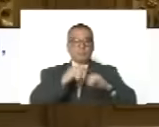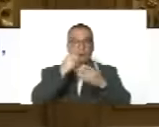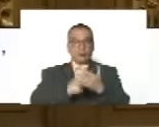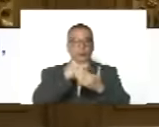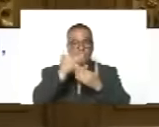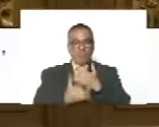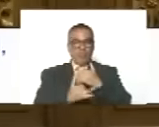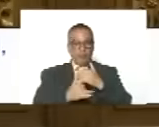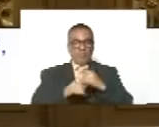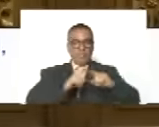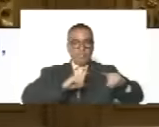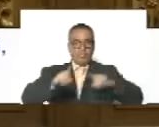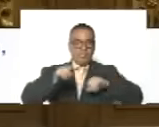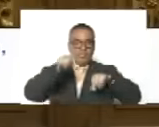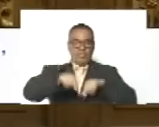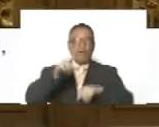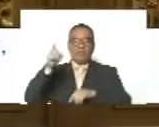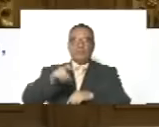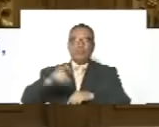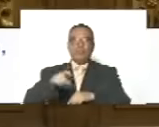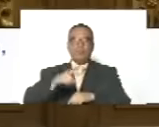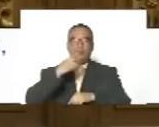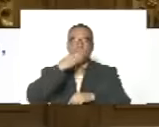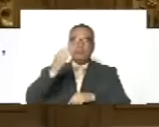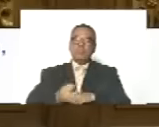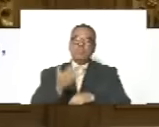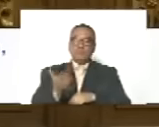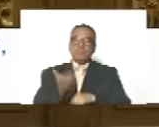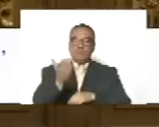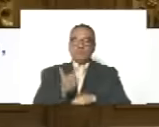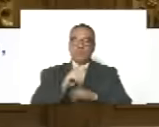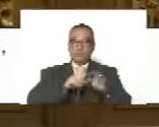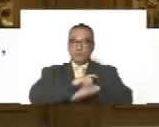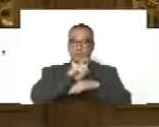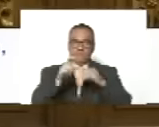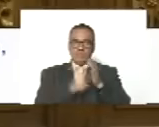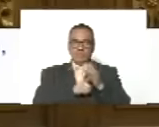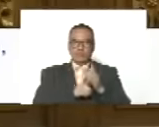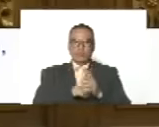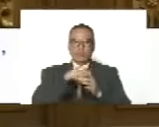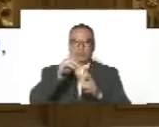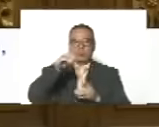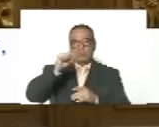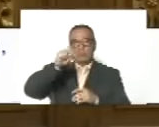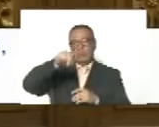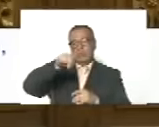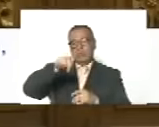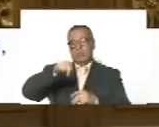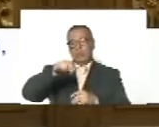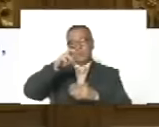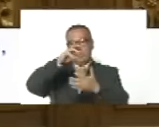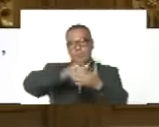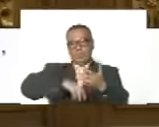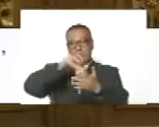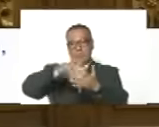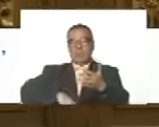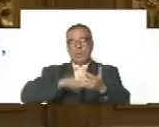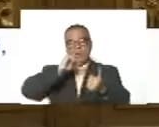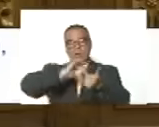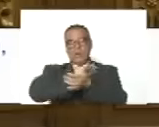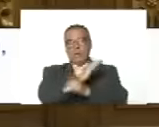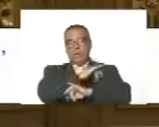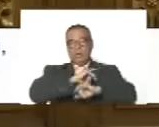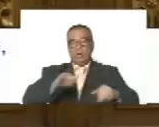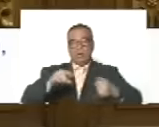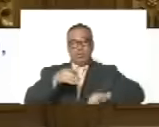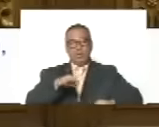rector, necesario y vital, cumpliendo con el ADN agrícola, para acabar con la